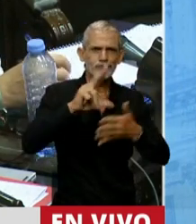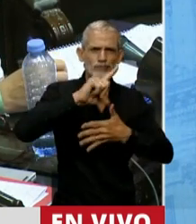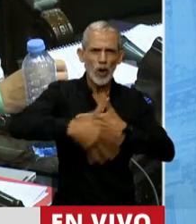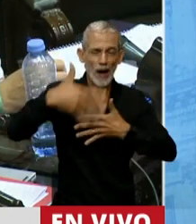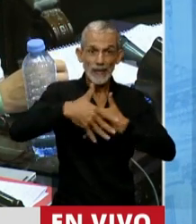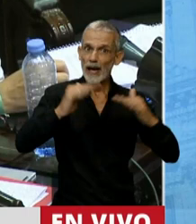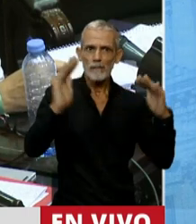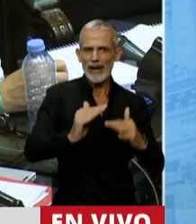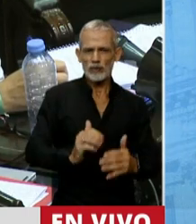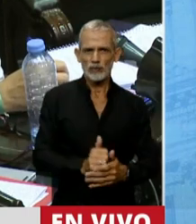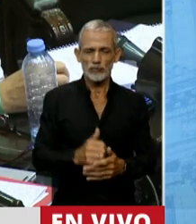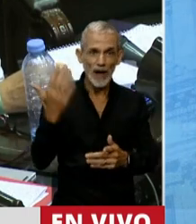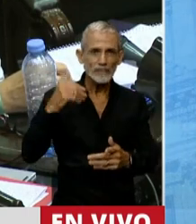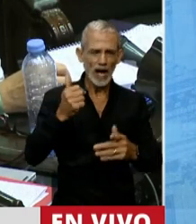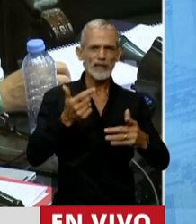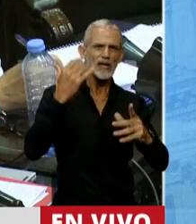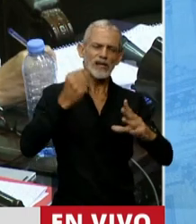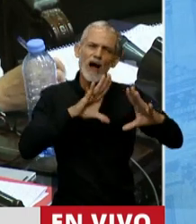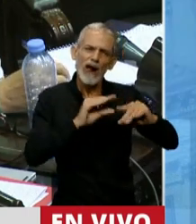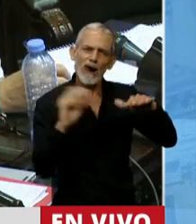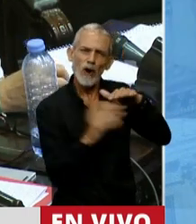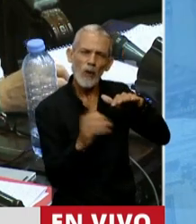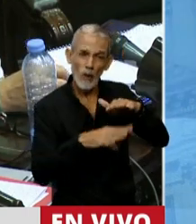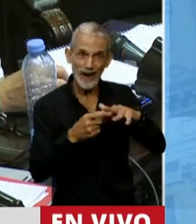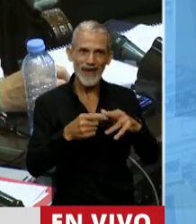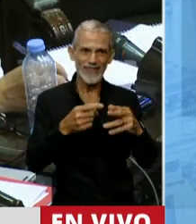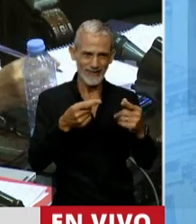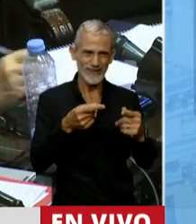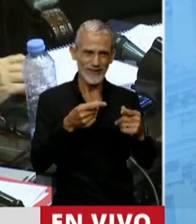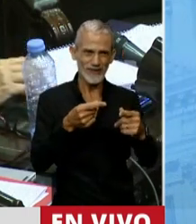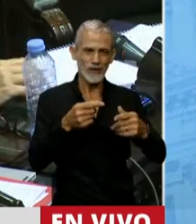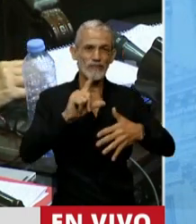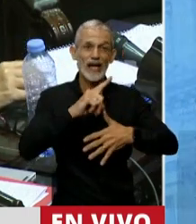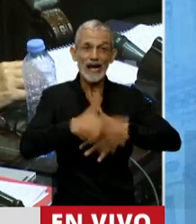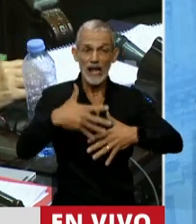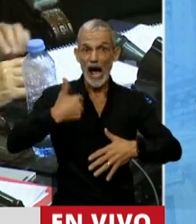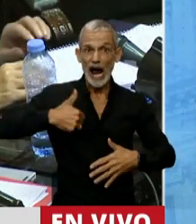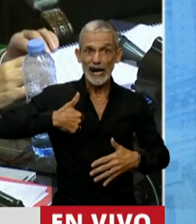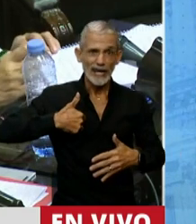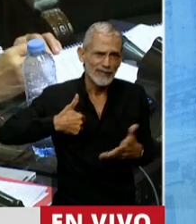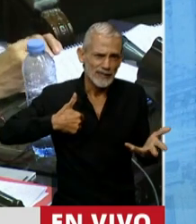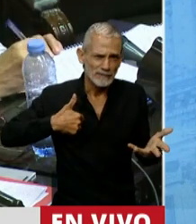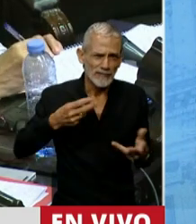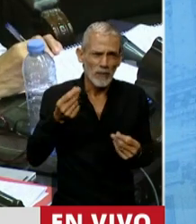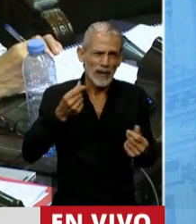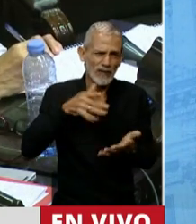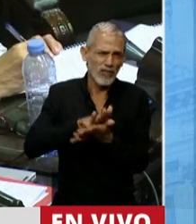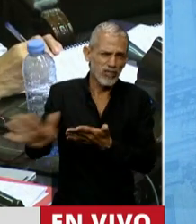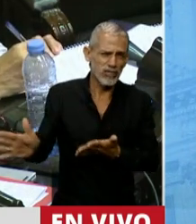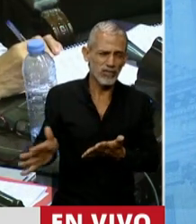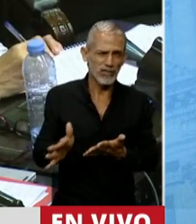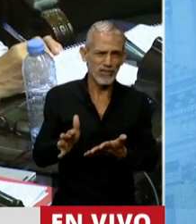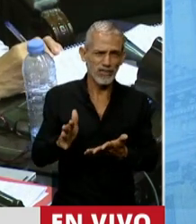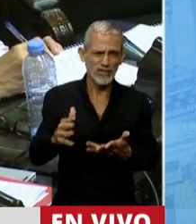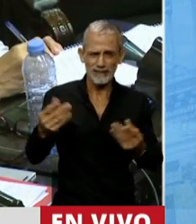diferencia de Latinoamérica, que había armado colchones, ahorrado en las épocas de vacas flacas, Argentina tiró todo por la ventana. Se comió la